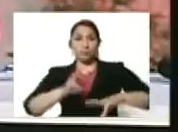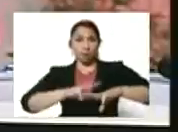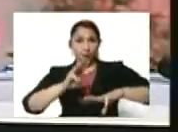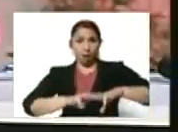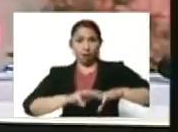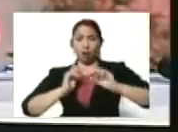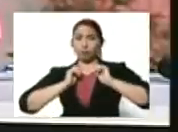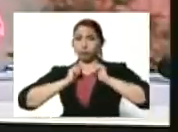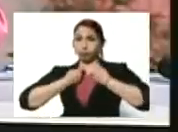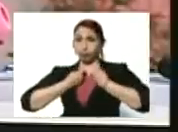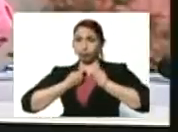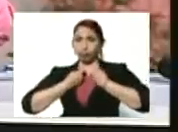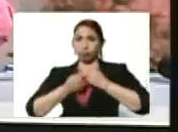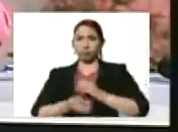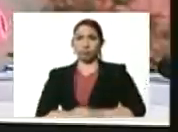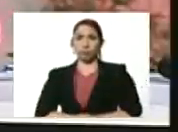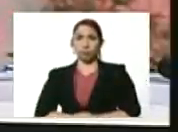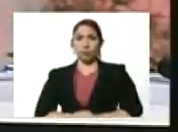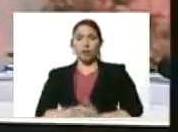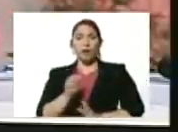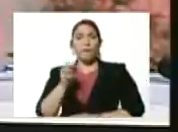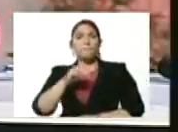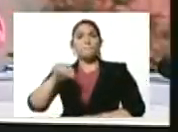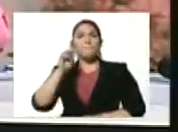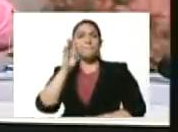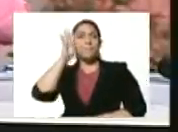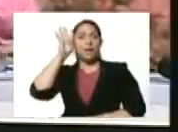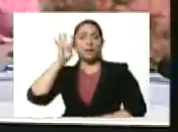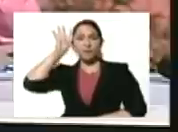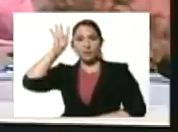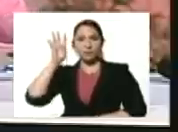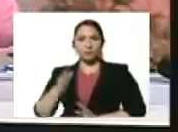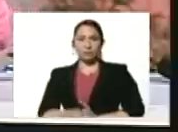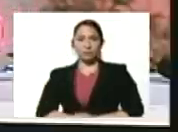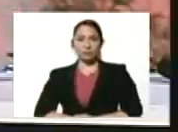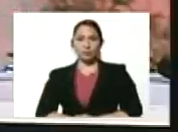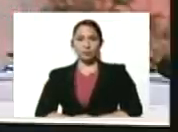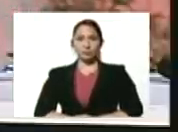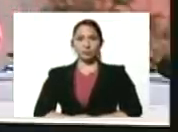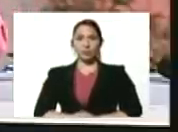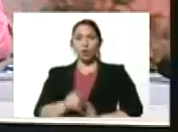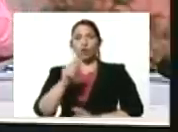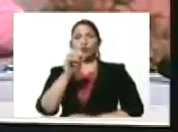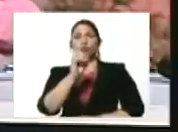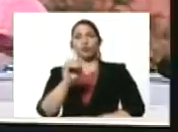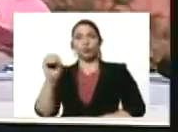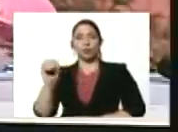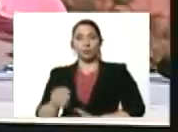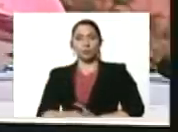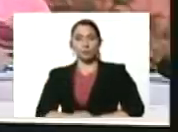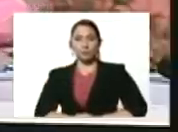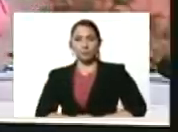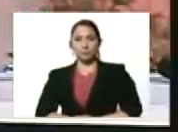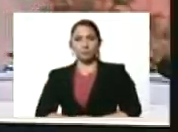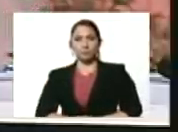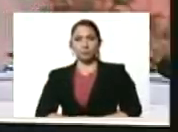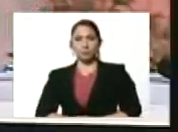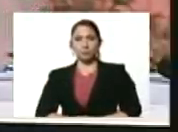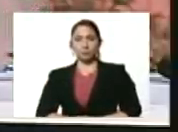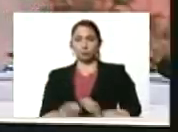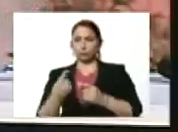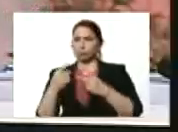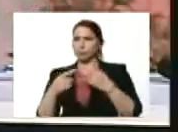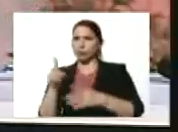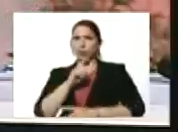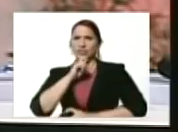Aristóbulo Isturiz, Mervin Maldonado, Francisco Torrealba, etcétera. No se